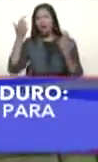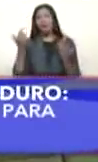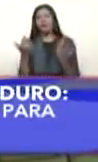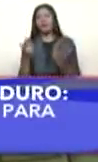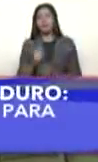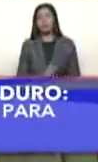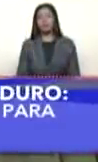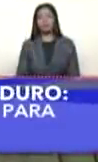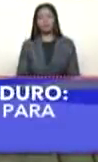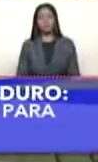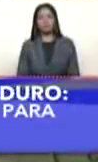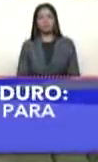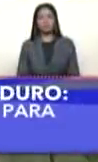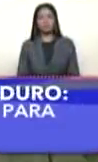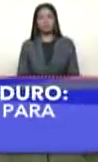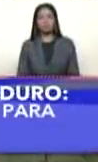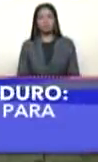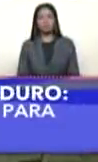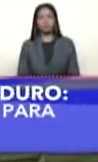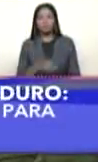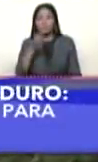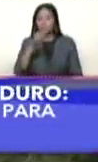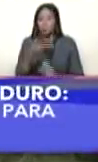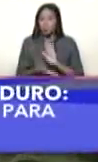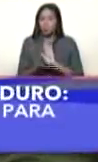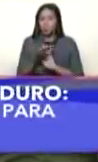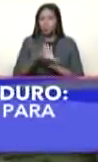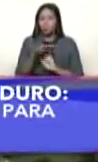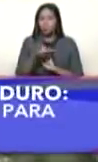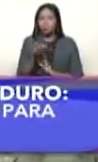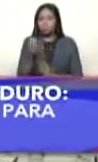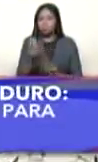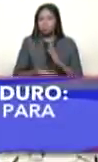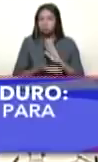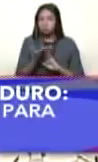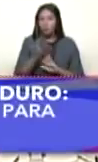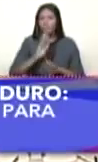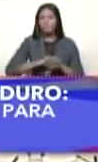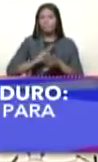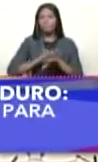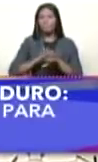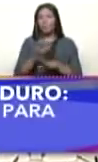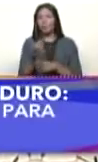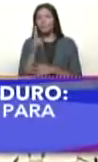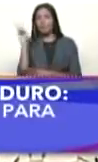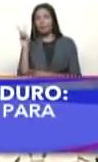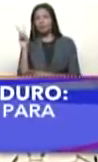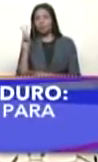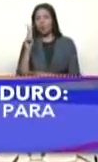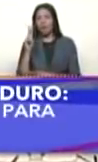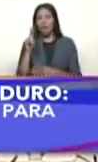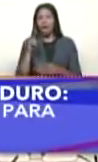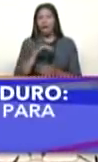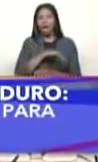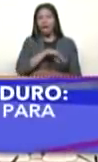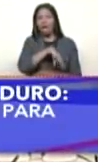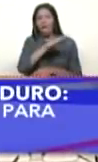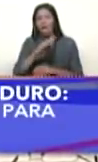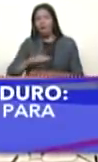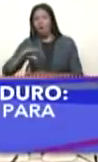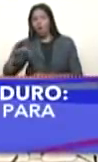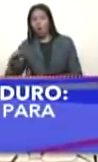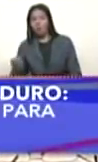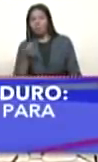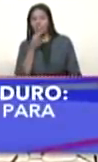Chávez. Eso es algo muy importante, porque Venezuela tiene unas costas hermosas